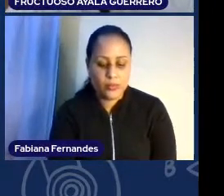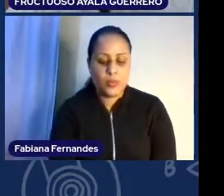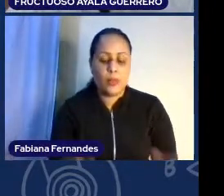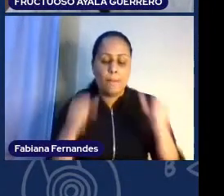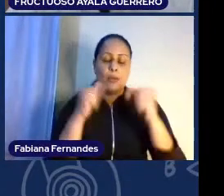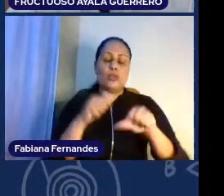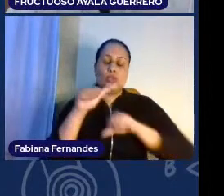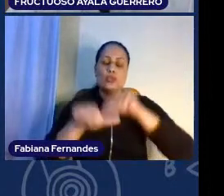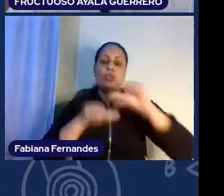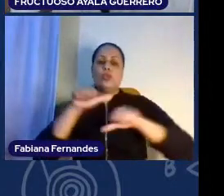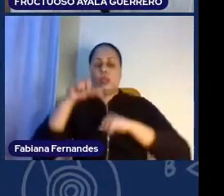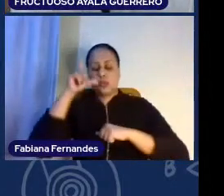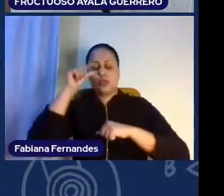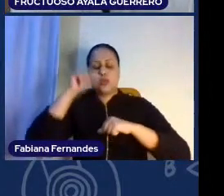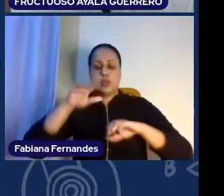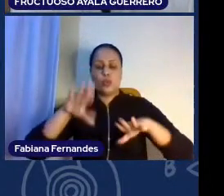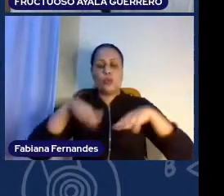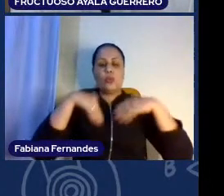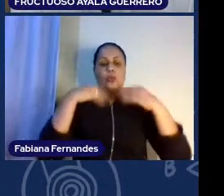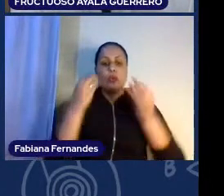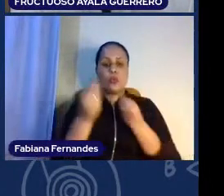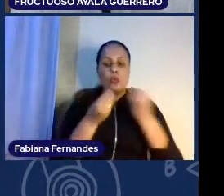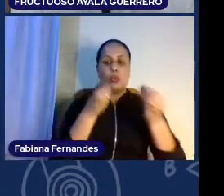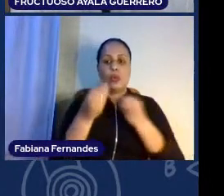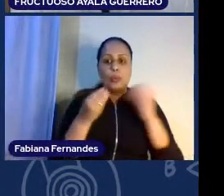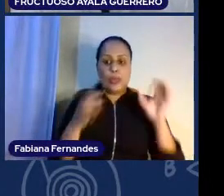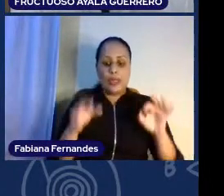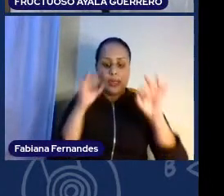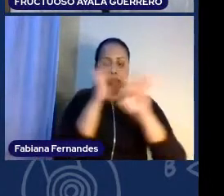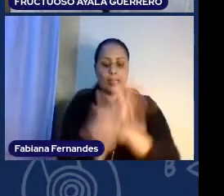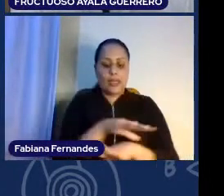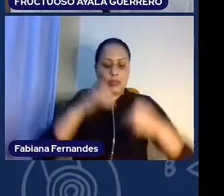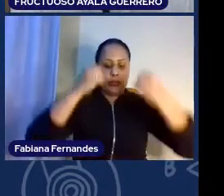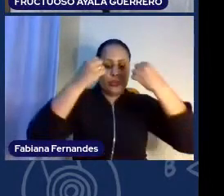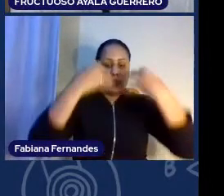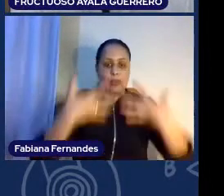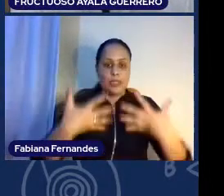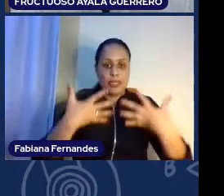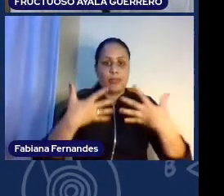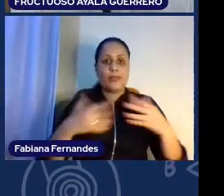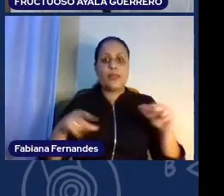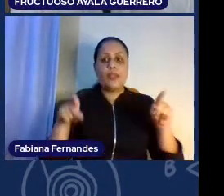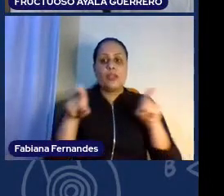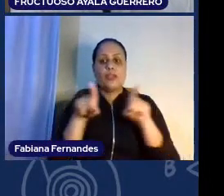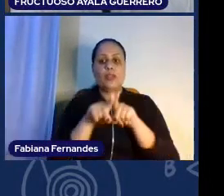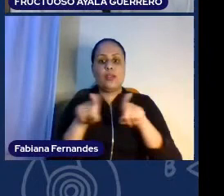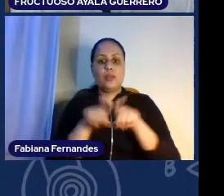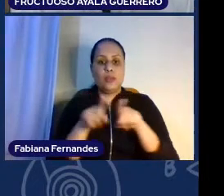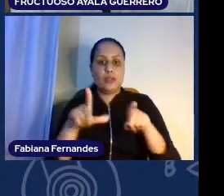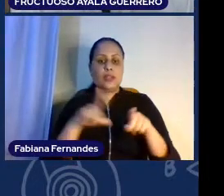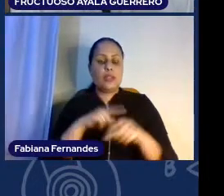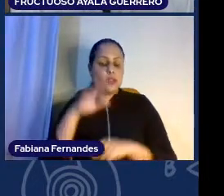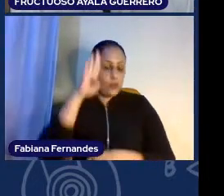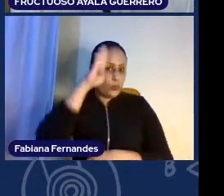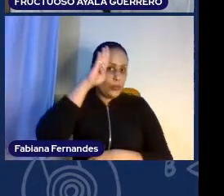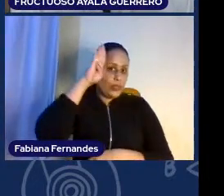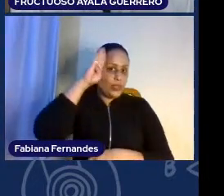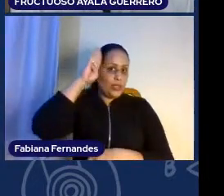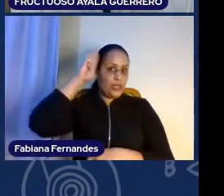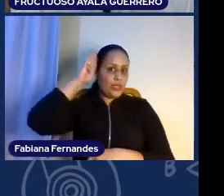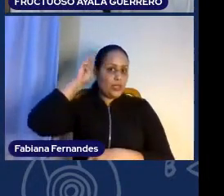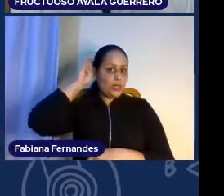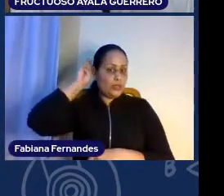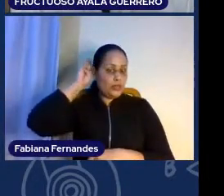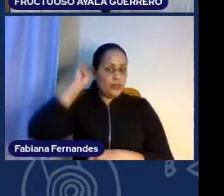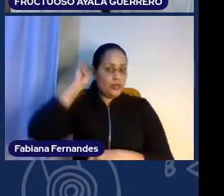de explicar. Y aquí pueden ver el cerebro y notan